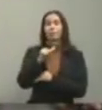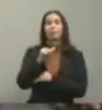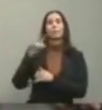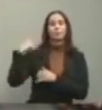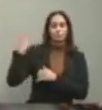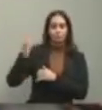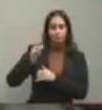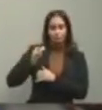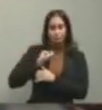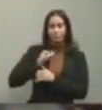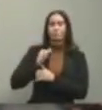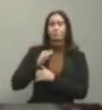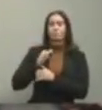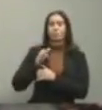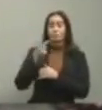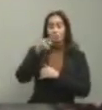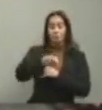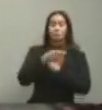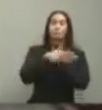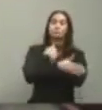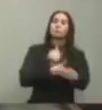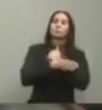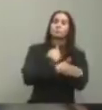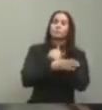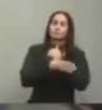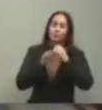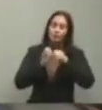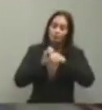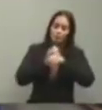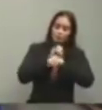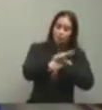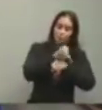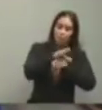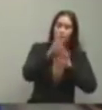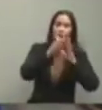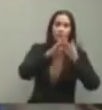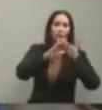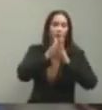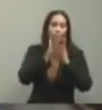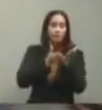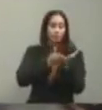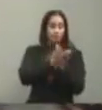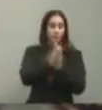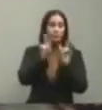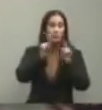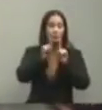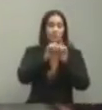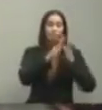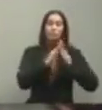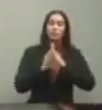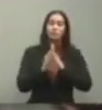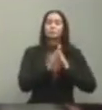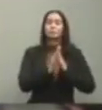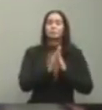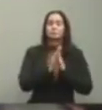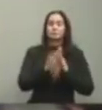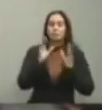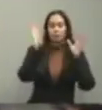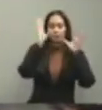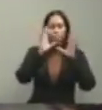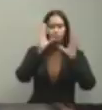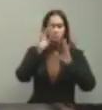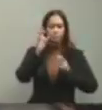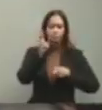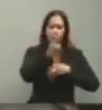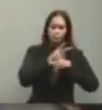entonces las medidas que estos países donde ya hay una transmisión local o lo que se llama de transmisión comunitaria están adoptando son